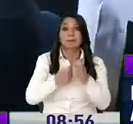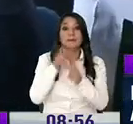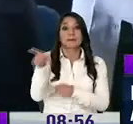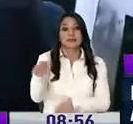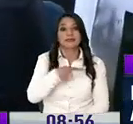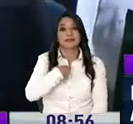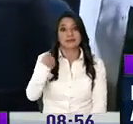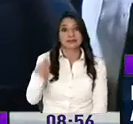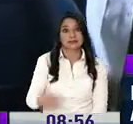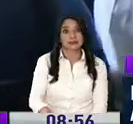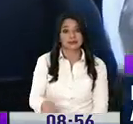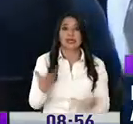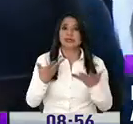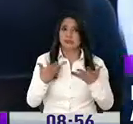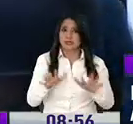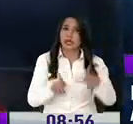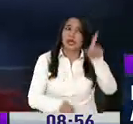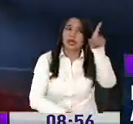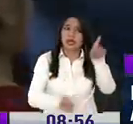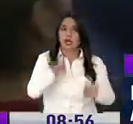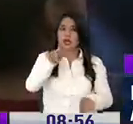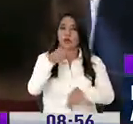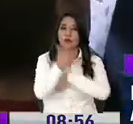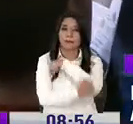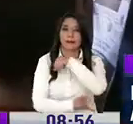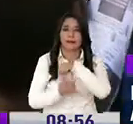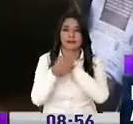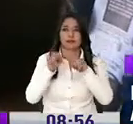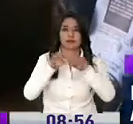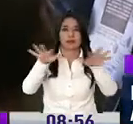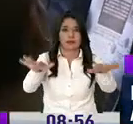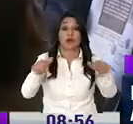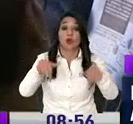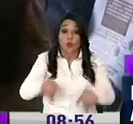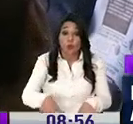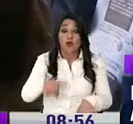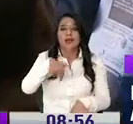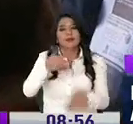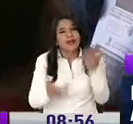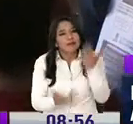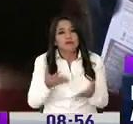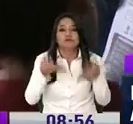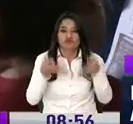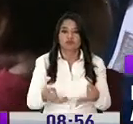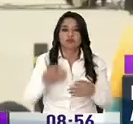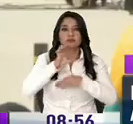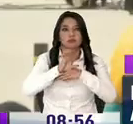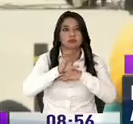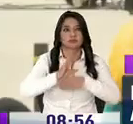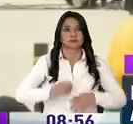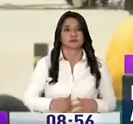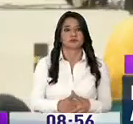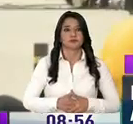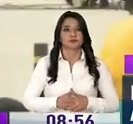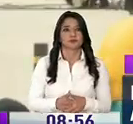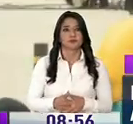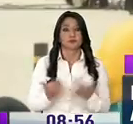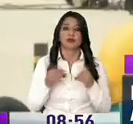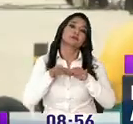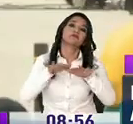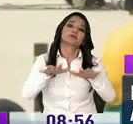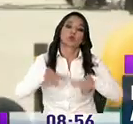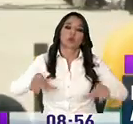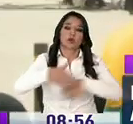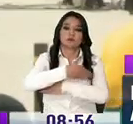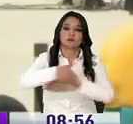China y se han registrado algunos casos en otros países, incluida una alerta por confirmar en el nuestro. Estamos cubriendo lo que son los puntos